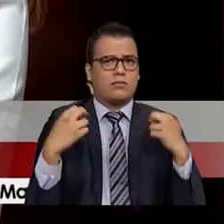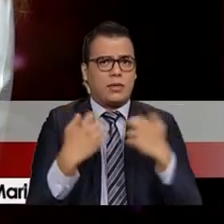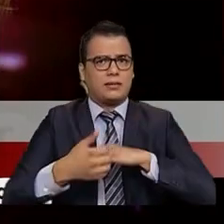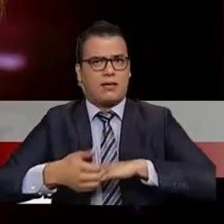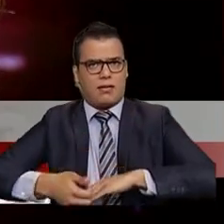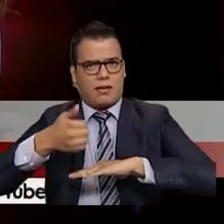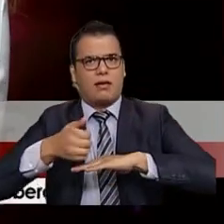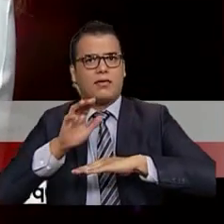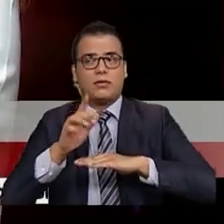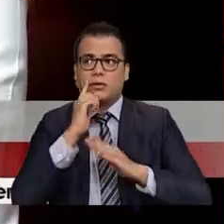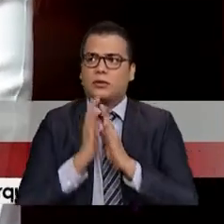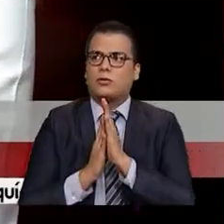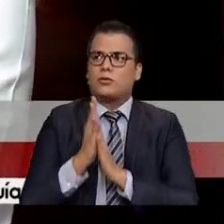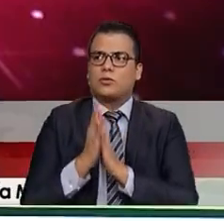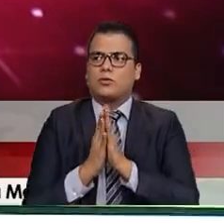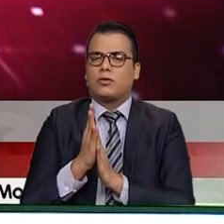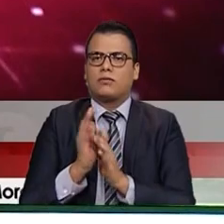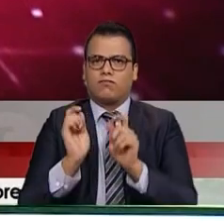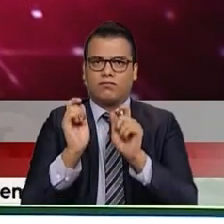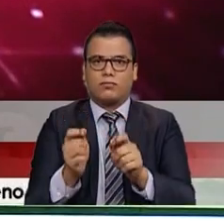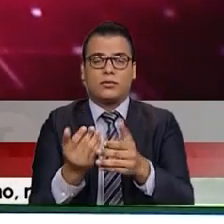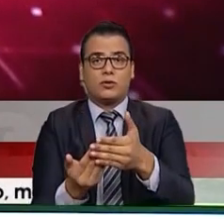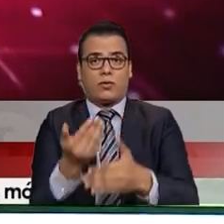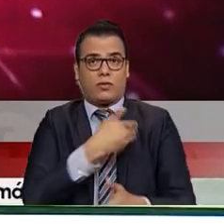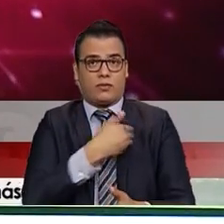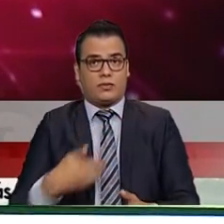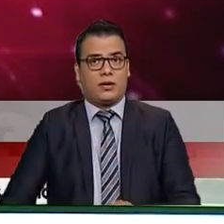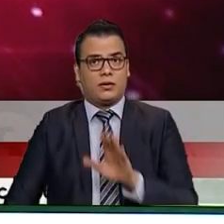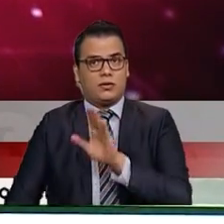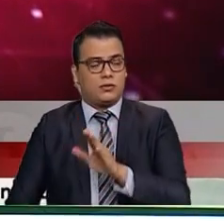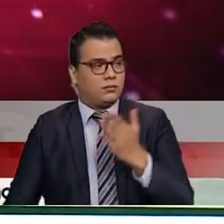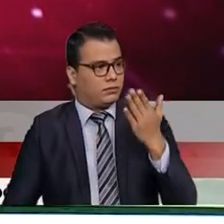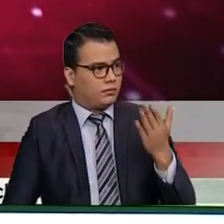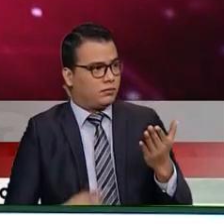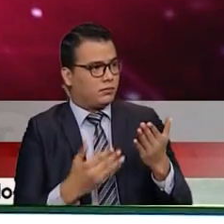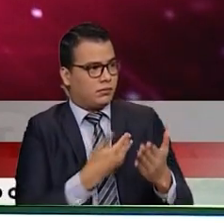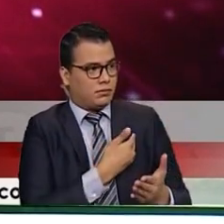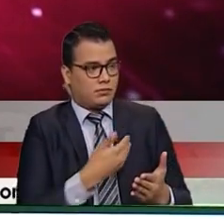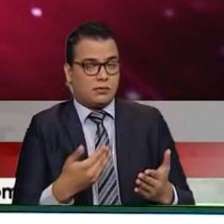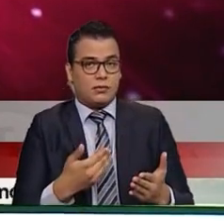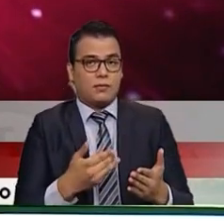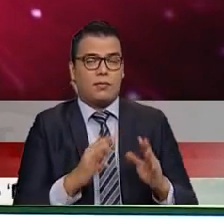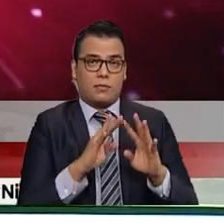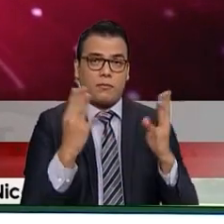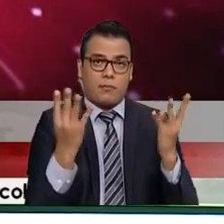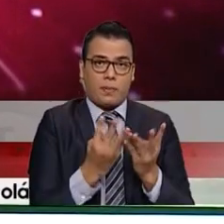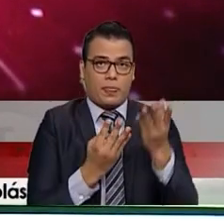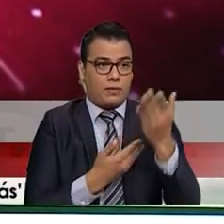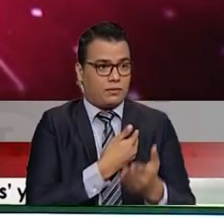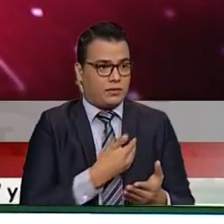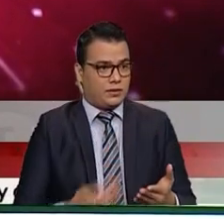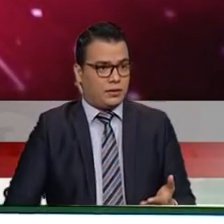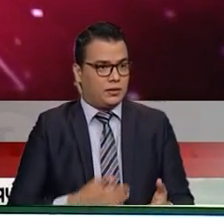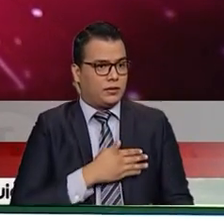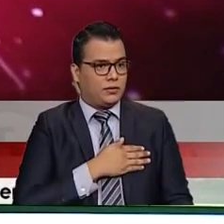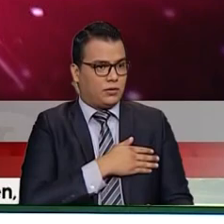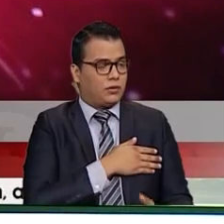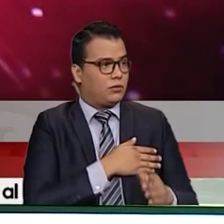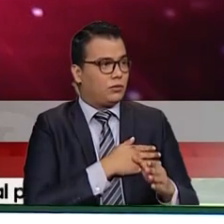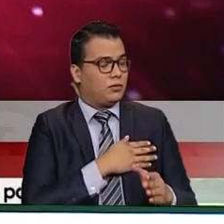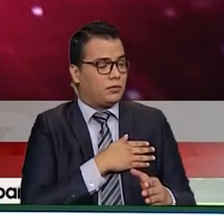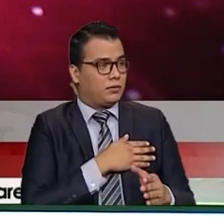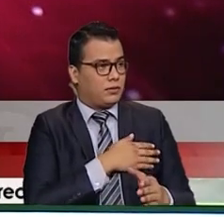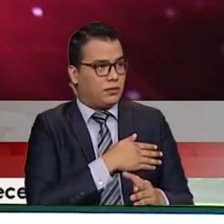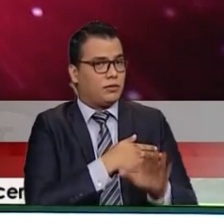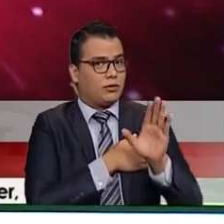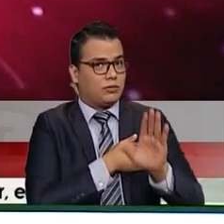expectativa de la posición del presidente bueno senador velasco presidente del centro democrático la mayoría de ministros que